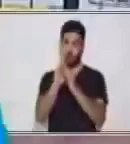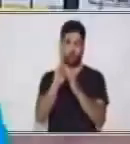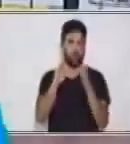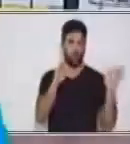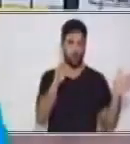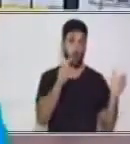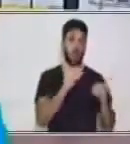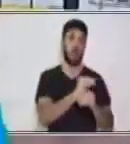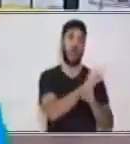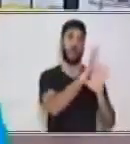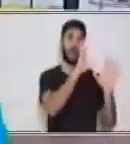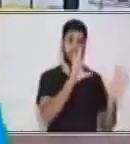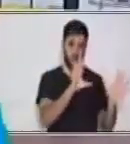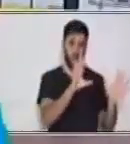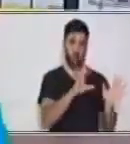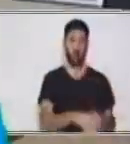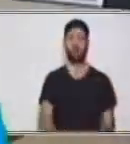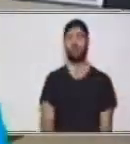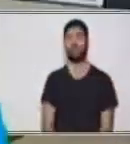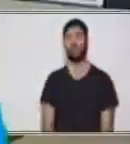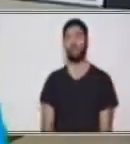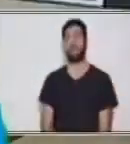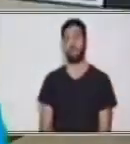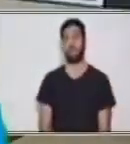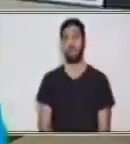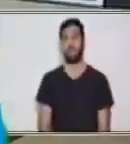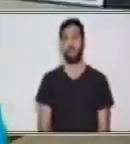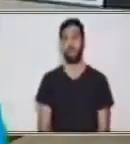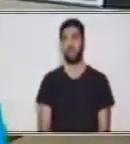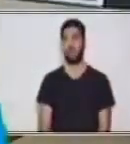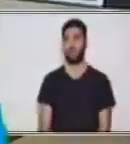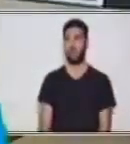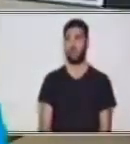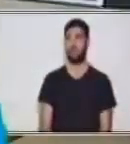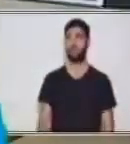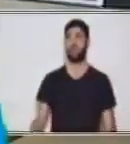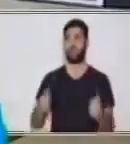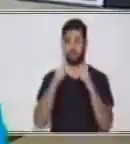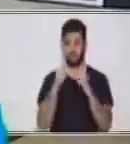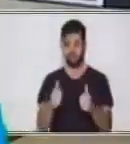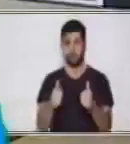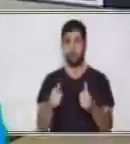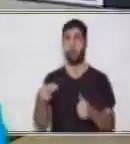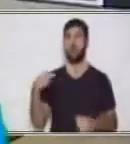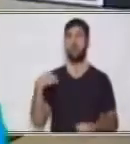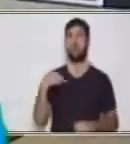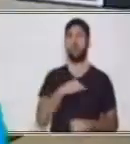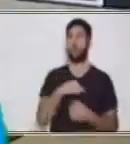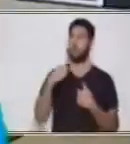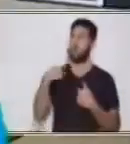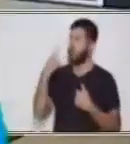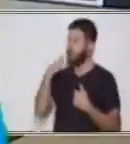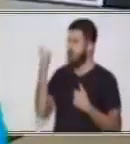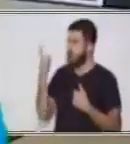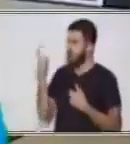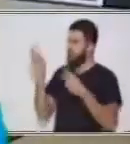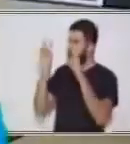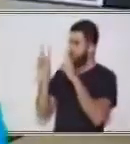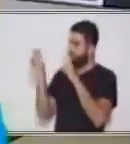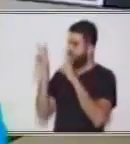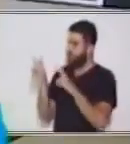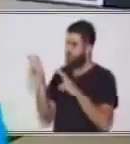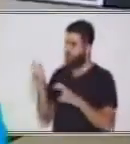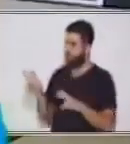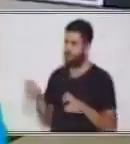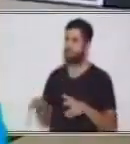la mañana. Muy bien. Entonces vamos a analizar nuestra gráfica para que